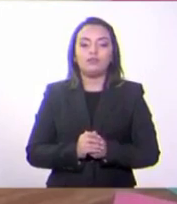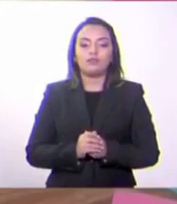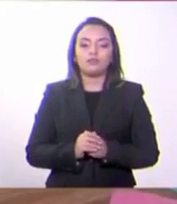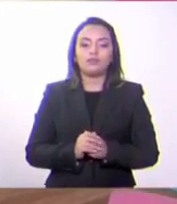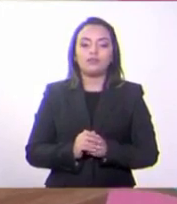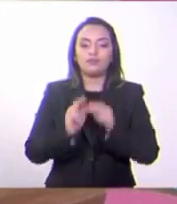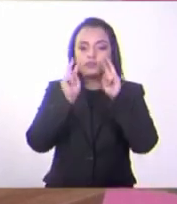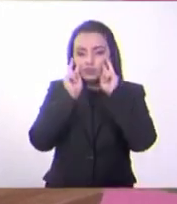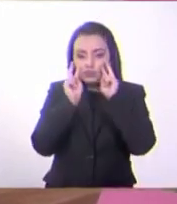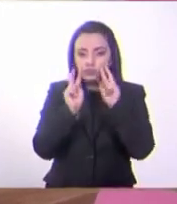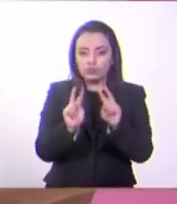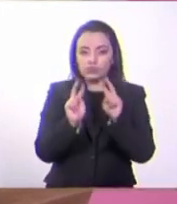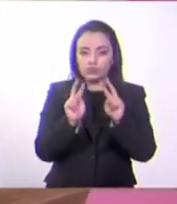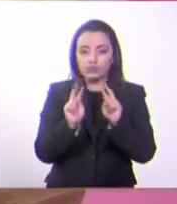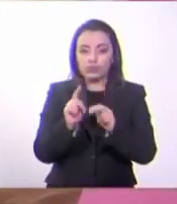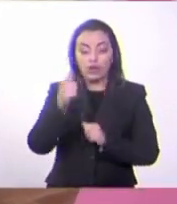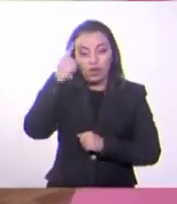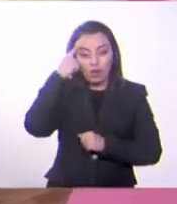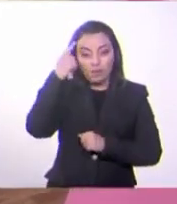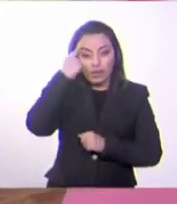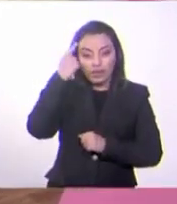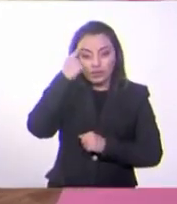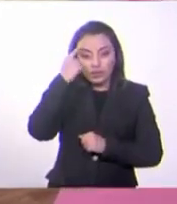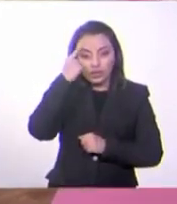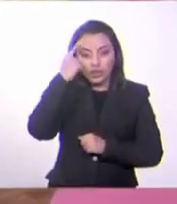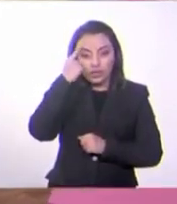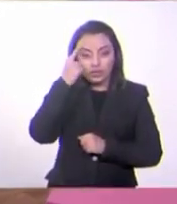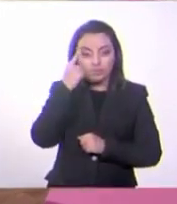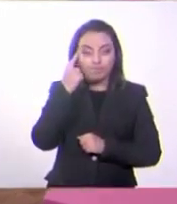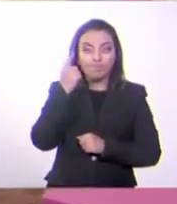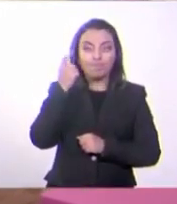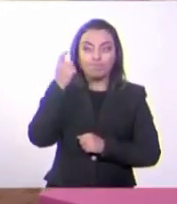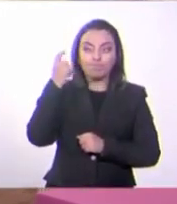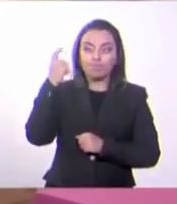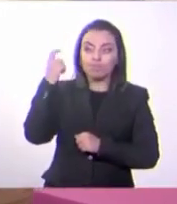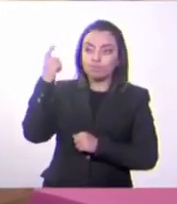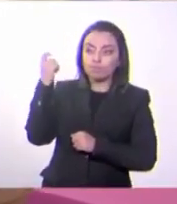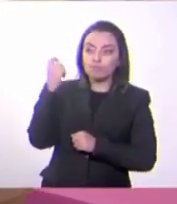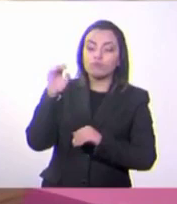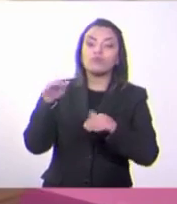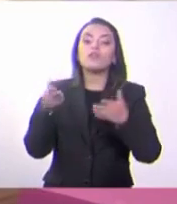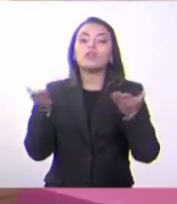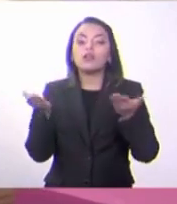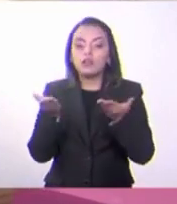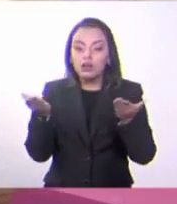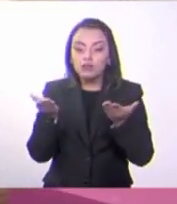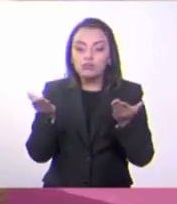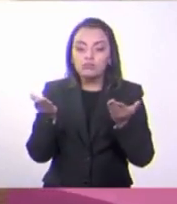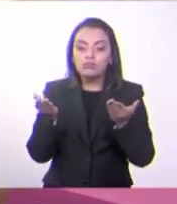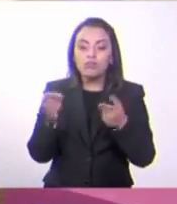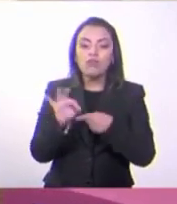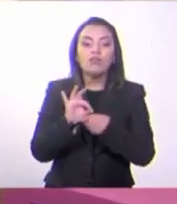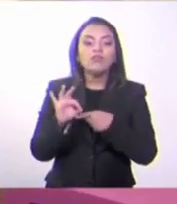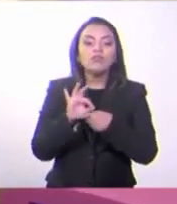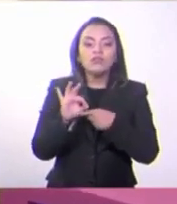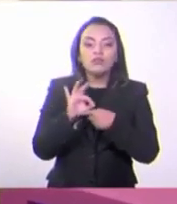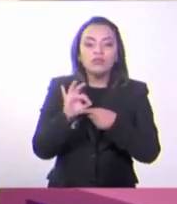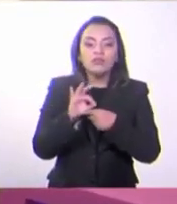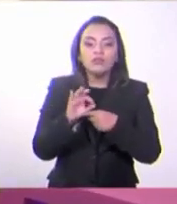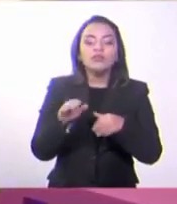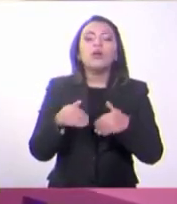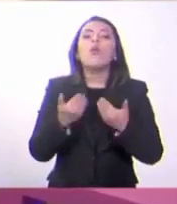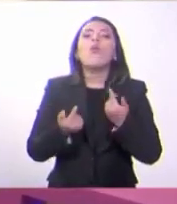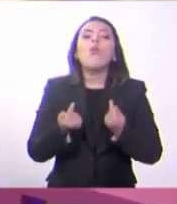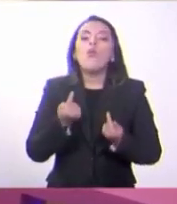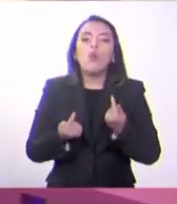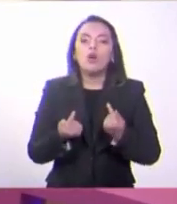que recordemos las gráficas de todas las funciones que hemos estudiado hasta ahorita, porque nos van a servir para determinar cuándo es inyectiva o